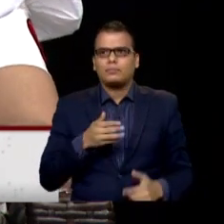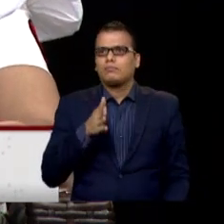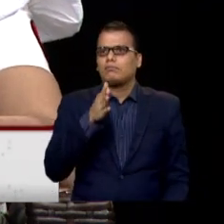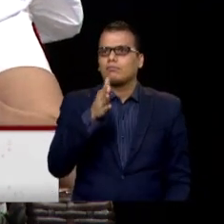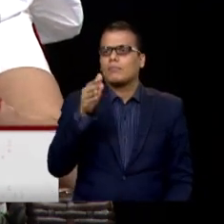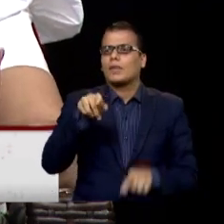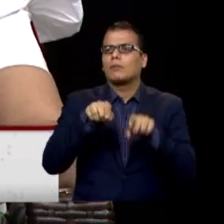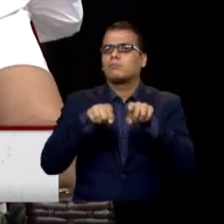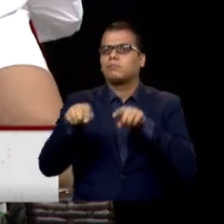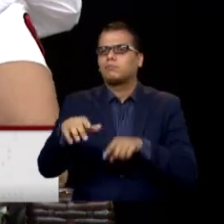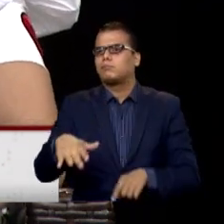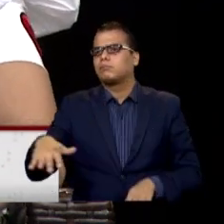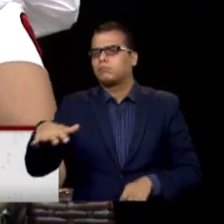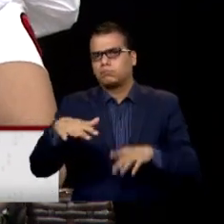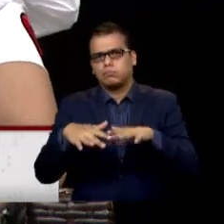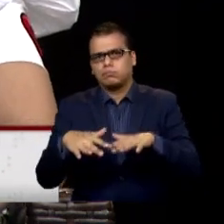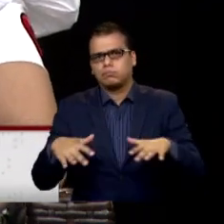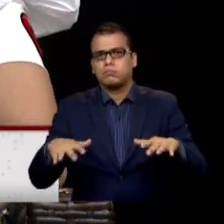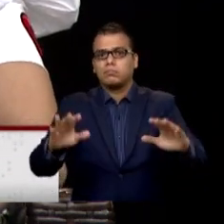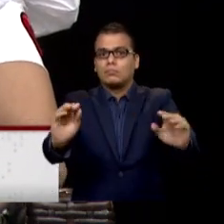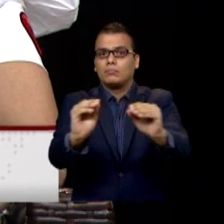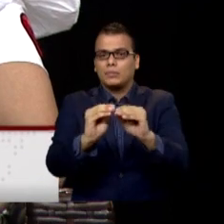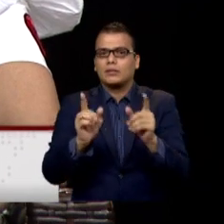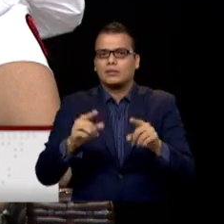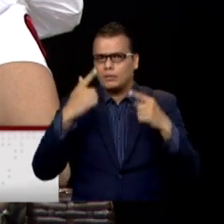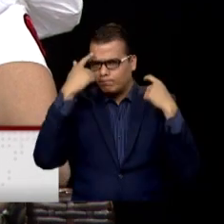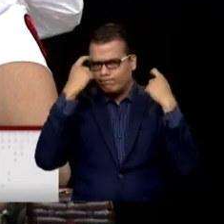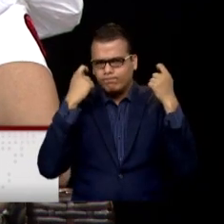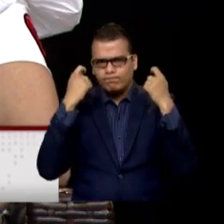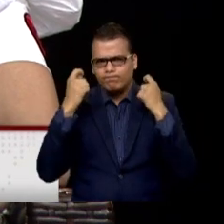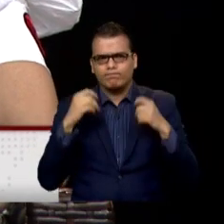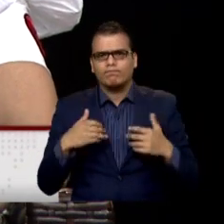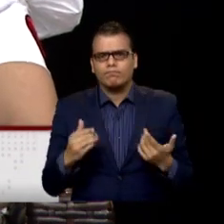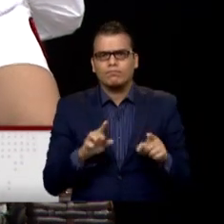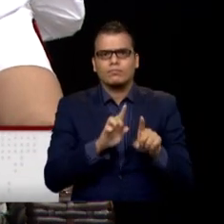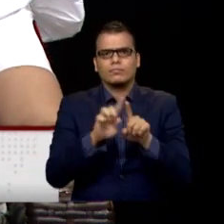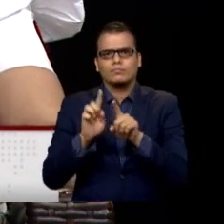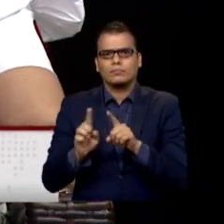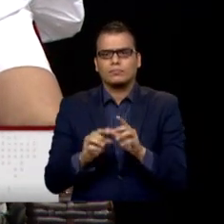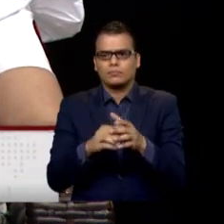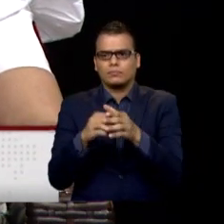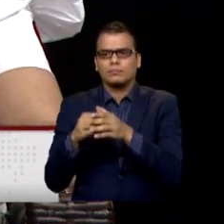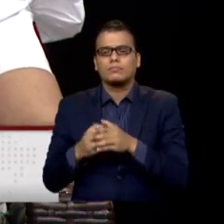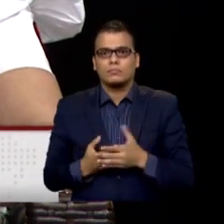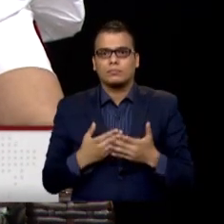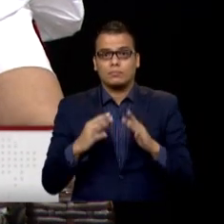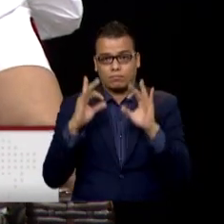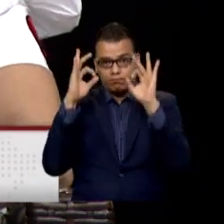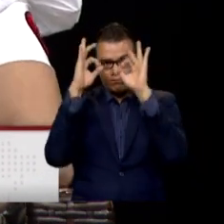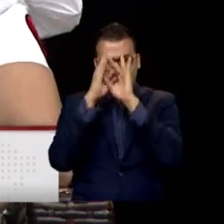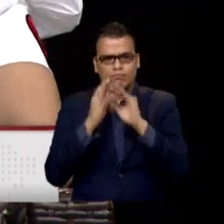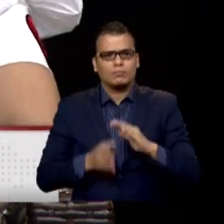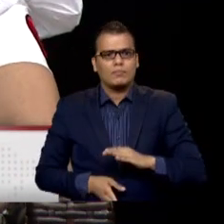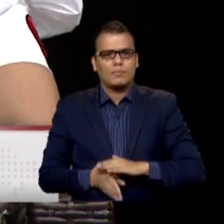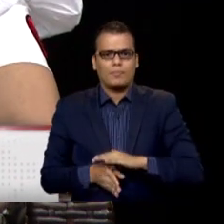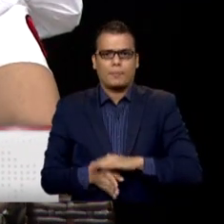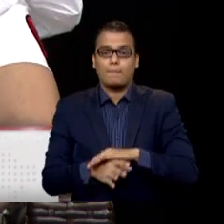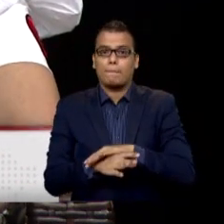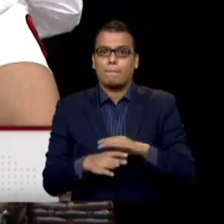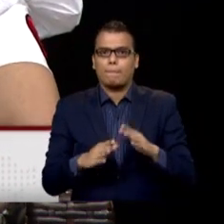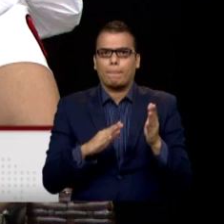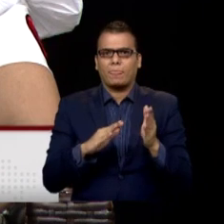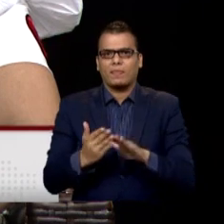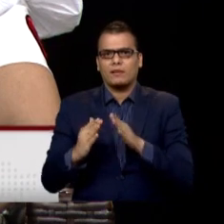las estrategias con diferentes conglomerados, y que seguiremos trabajando por esto. En cuanto a la